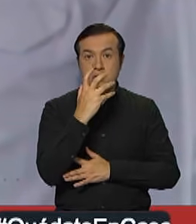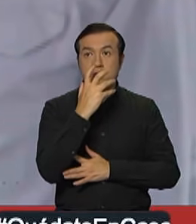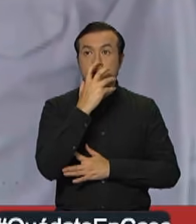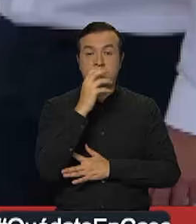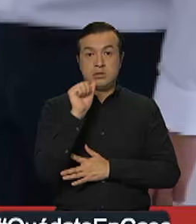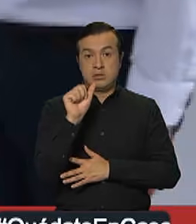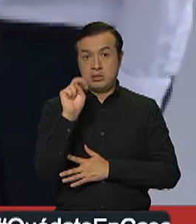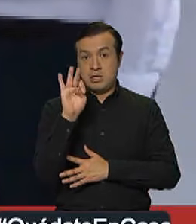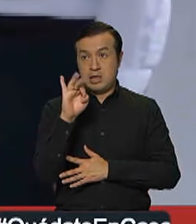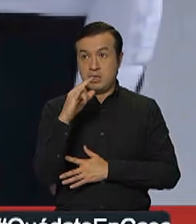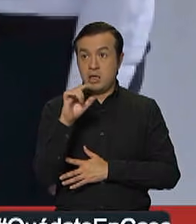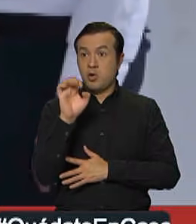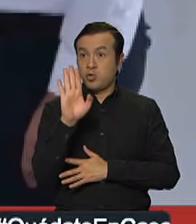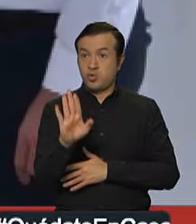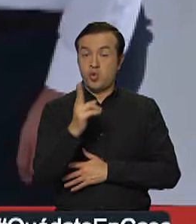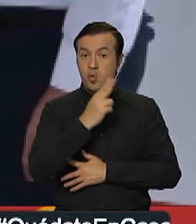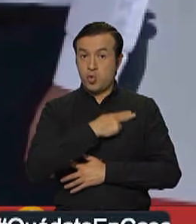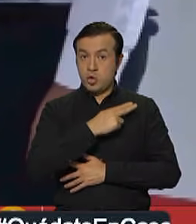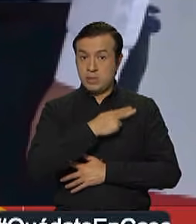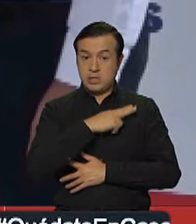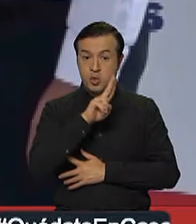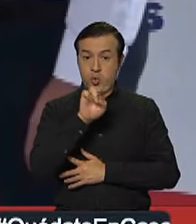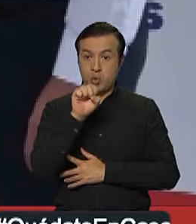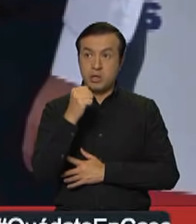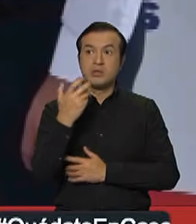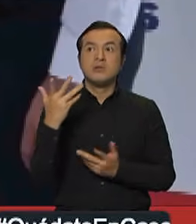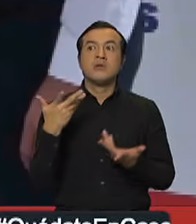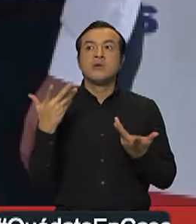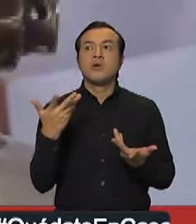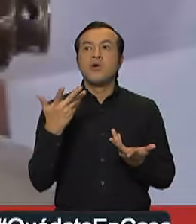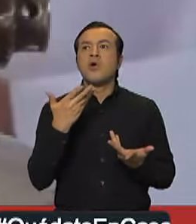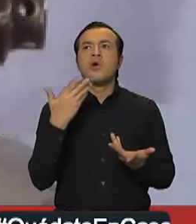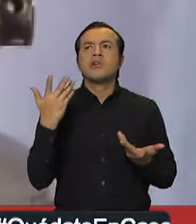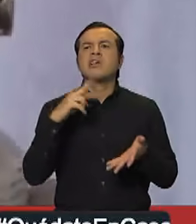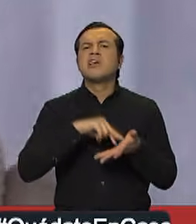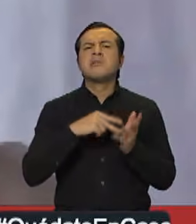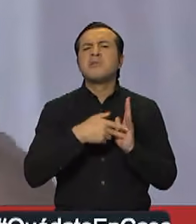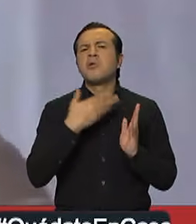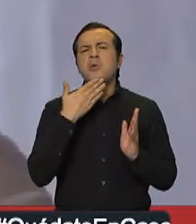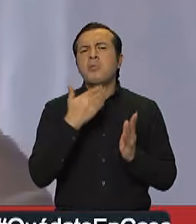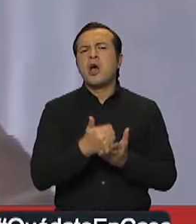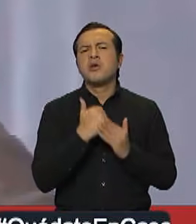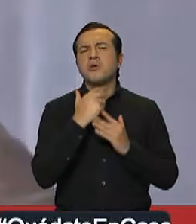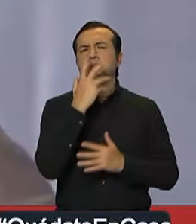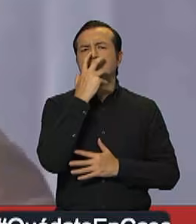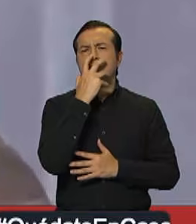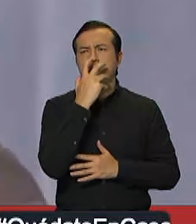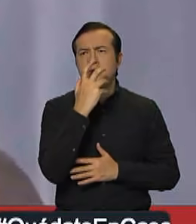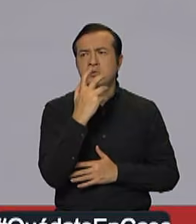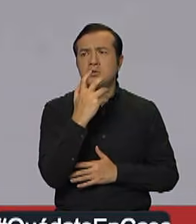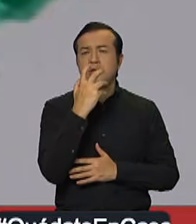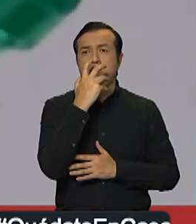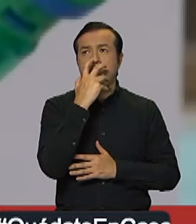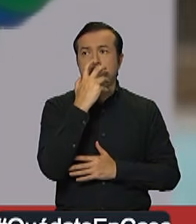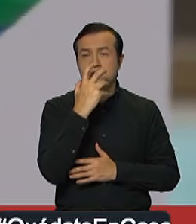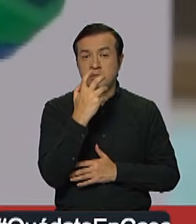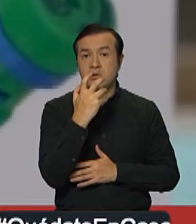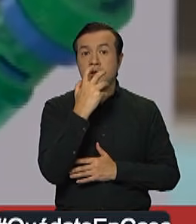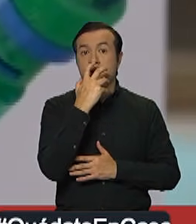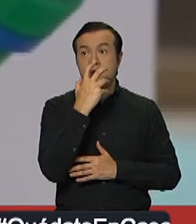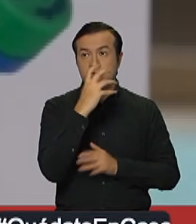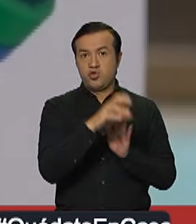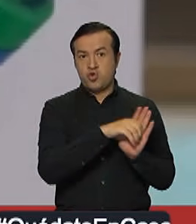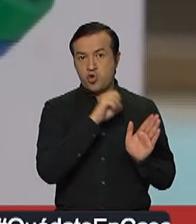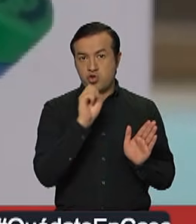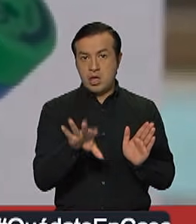Ailuardo, médico de la UES, explica cómo funcionan los respiradores artificiales, que con los tanques de oxígeno serán donados